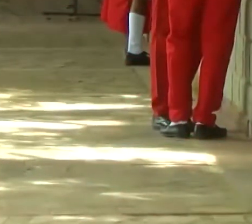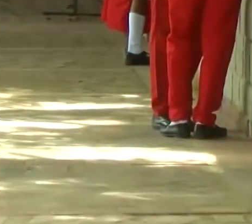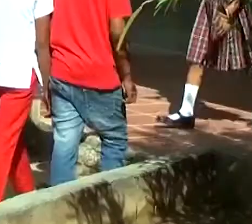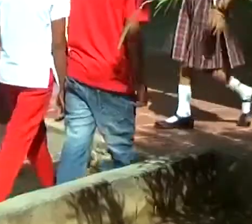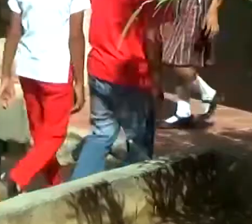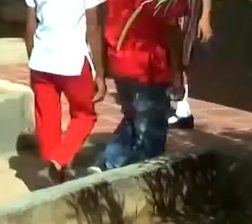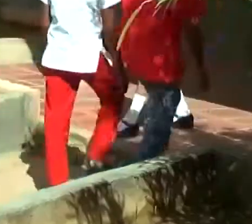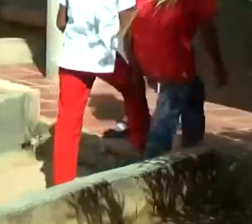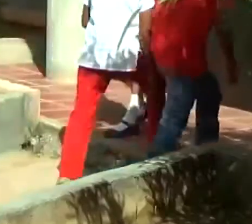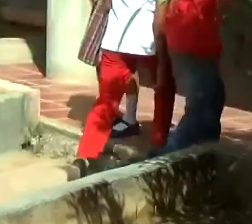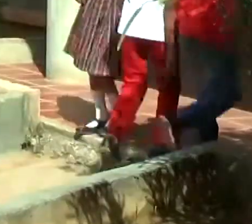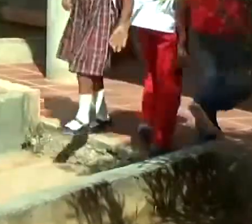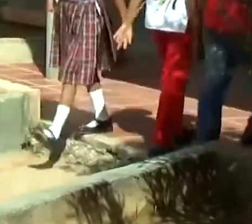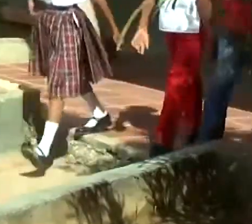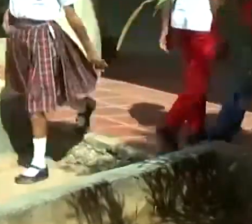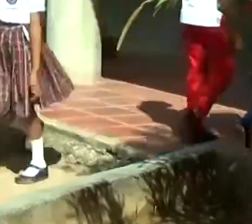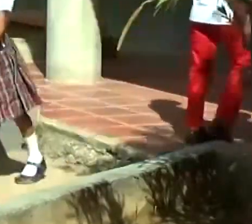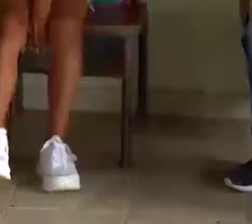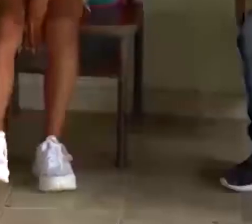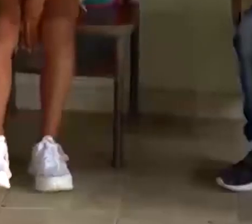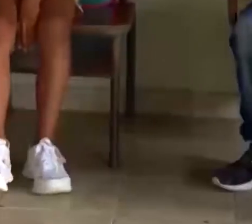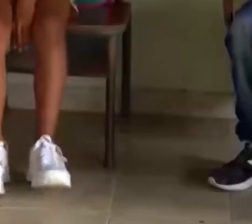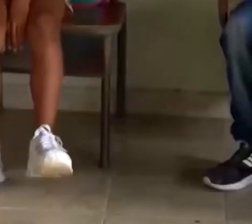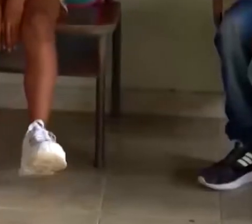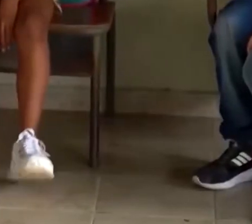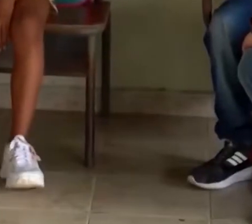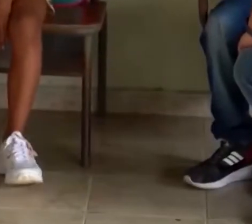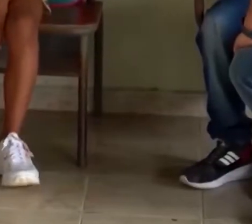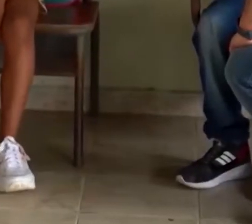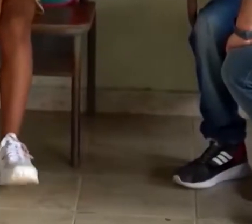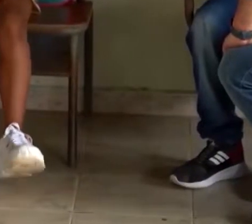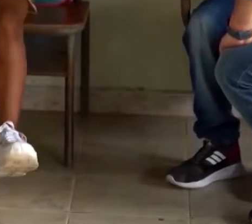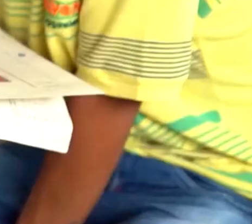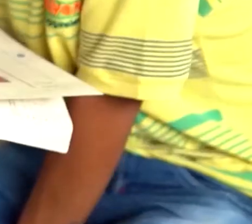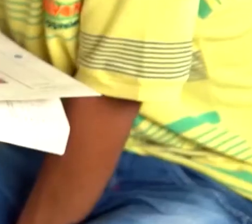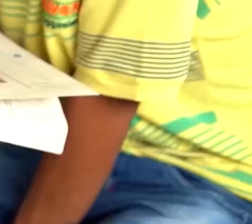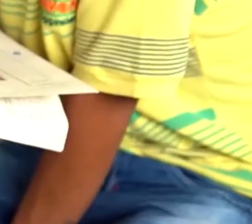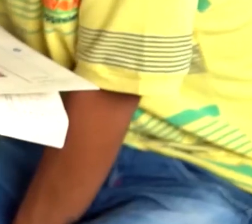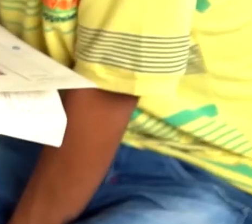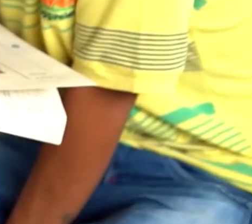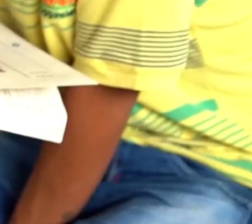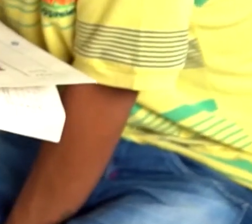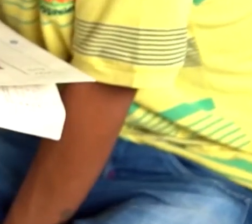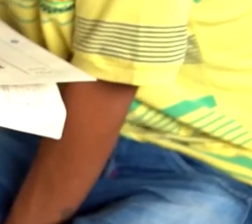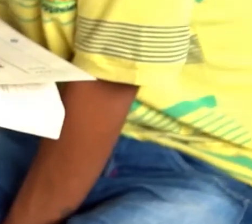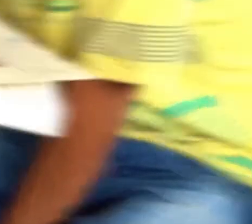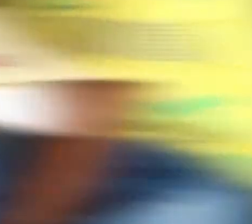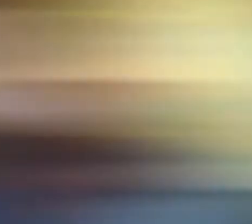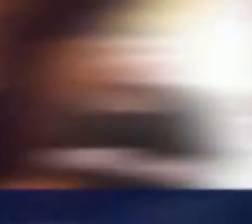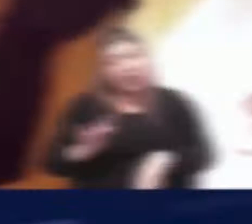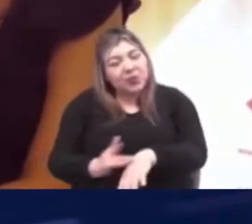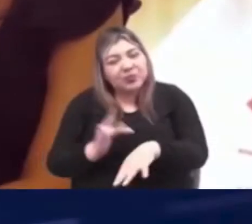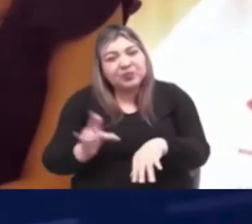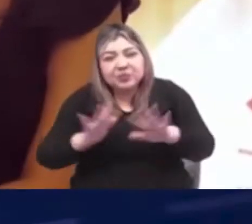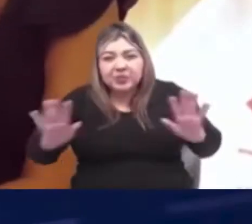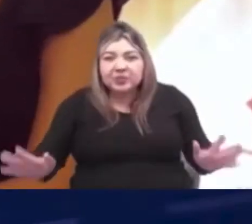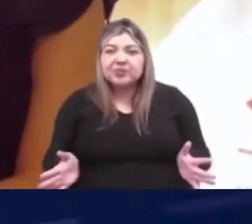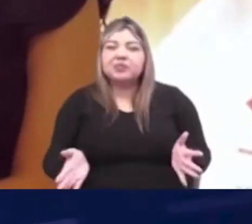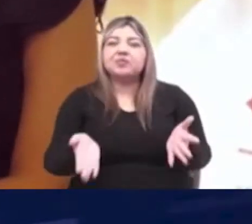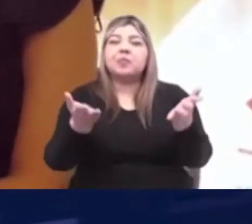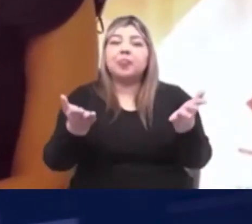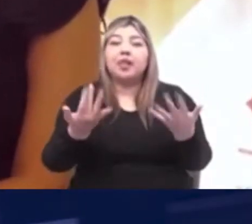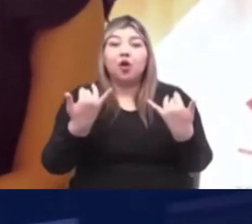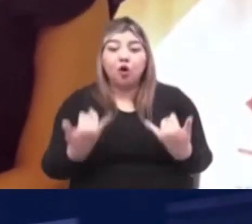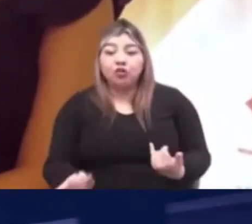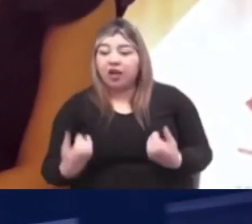luego del retorno seguro a las instituciones educativas, la prioridad del sector es enfrentar los retos en calidad. Ya que volvimos, es tiempo